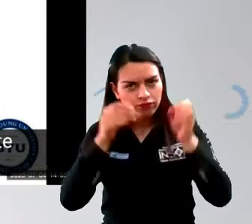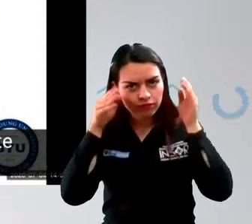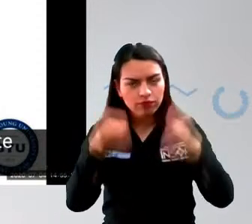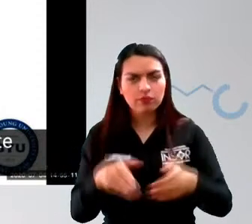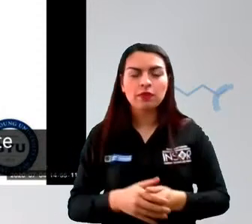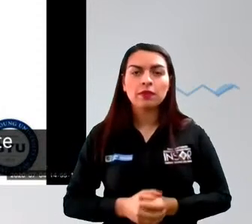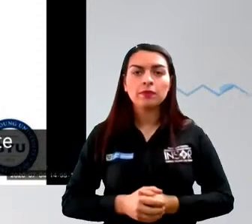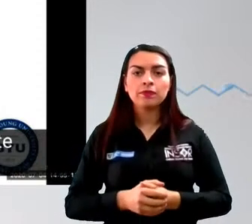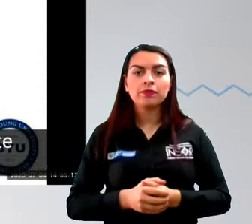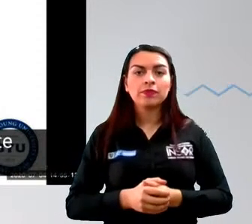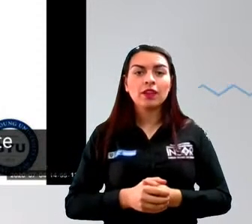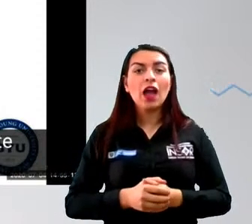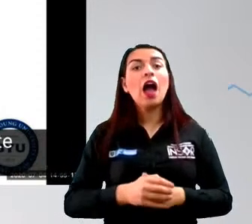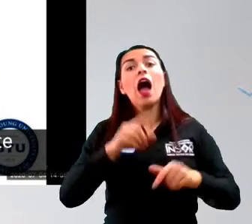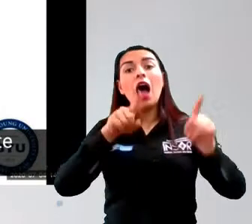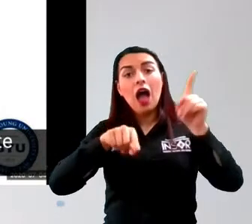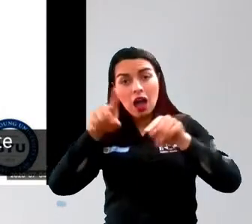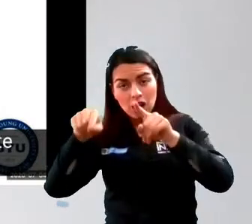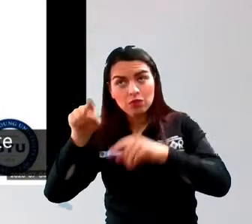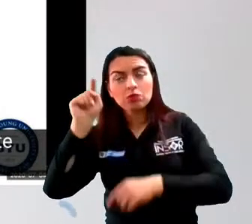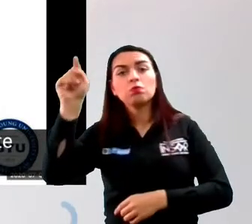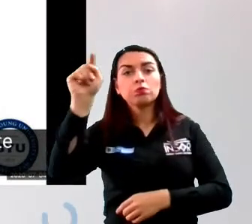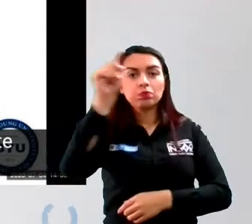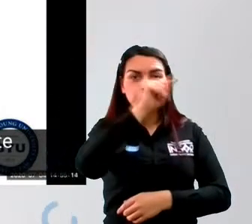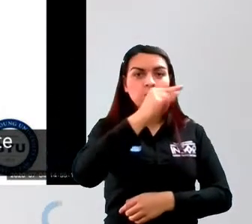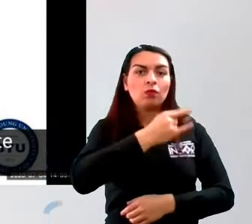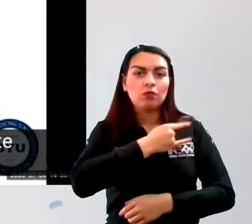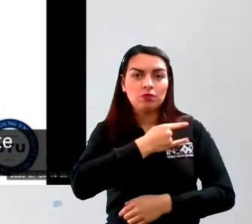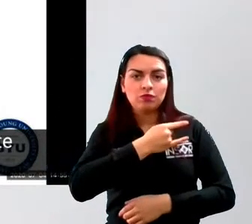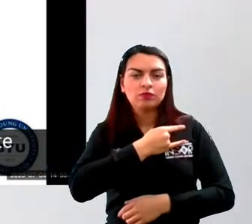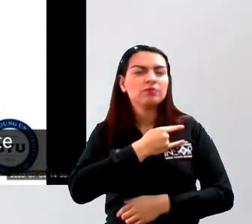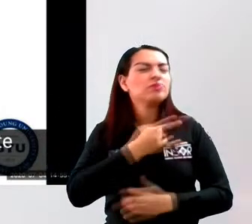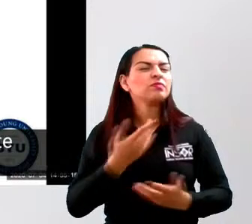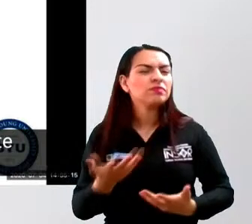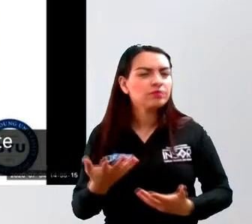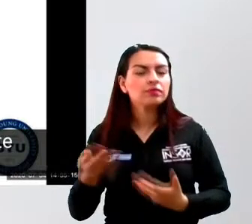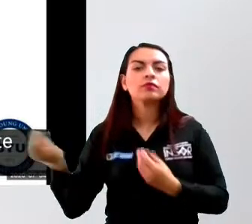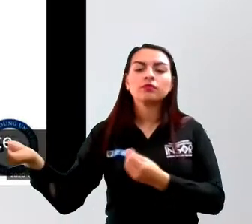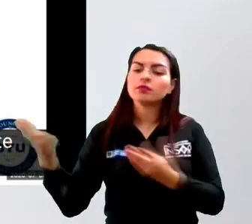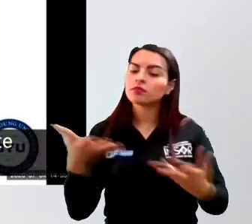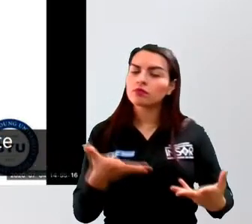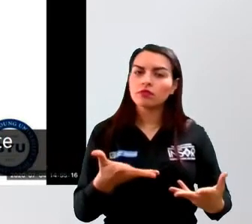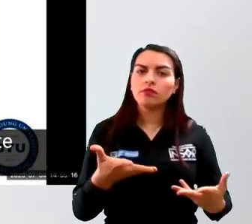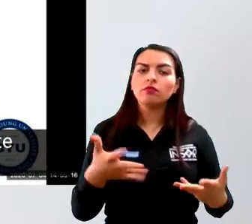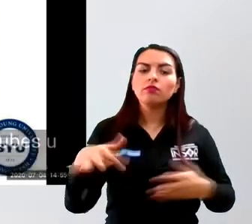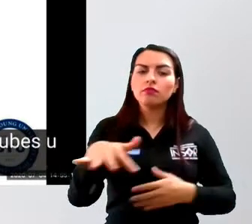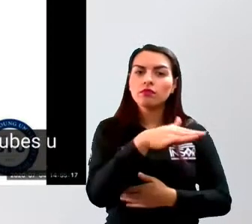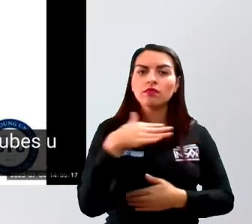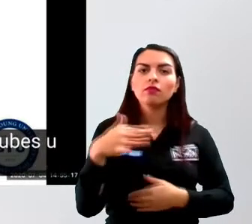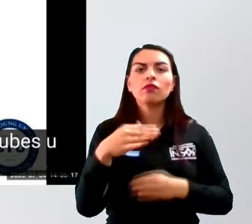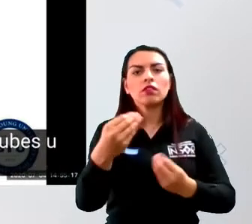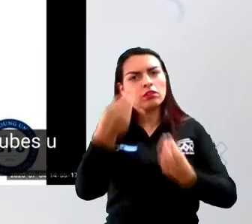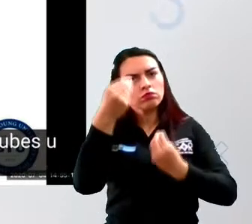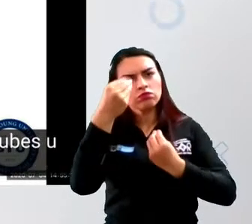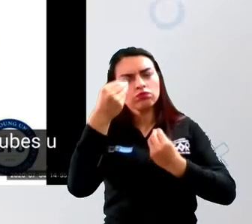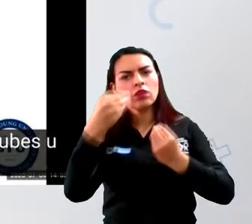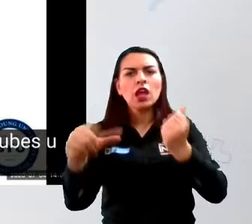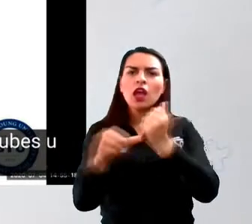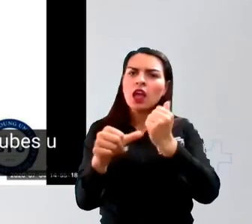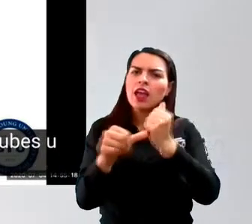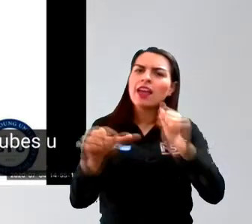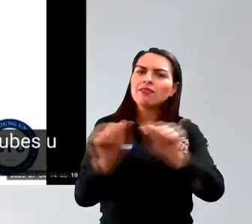Algunas universidades han hecho cosas como proporcionar exitosamente entrenadores en línea o mentores de